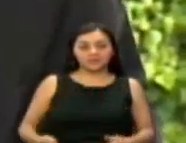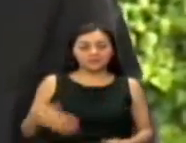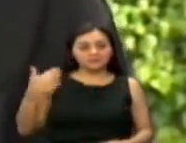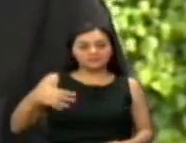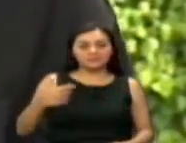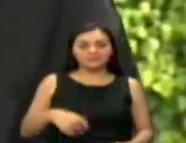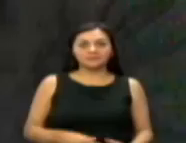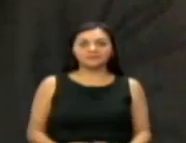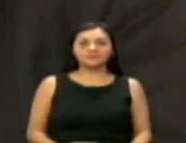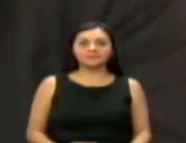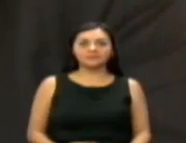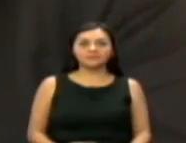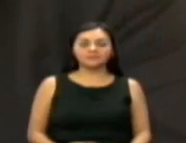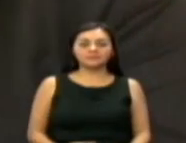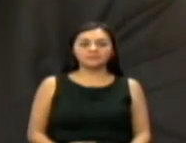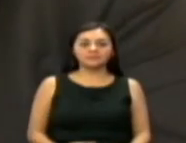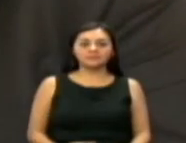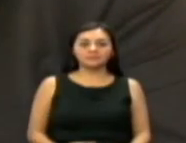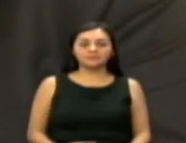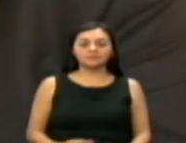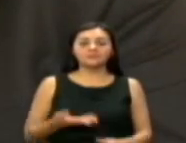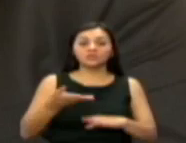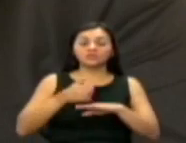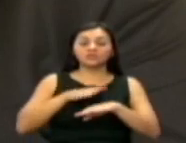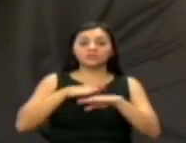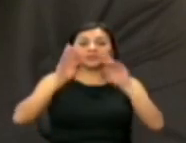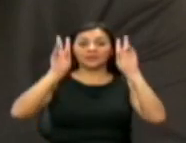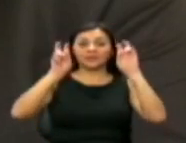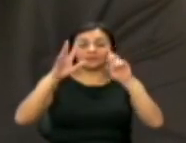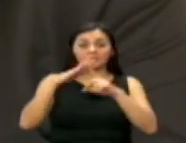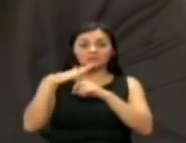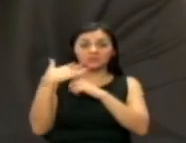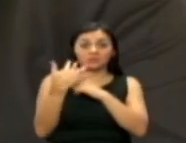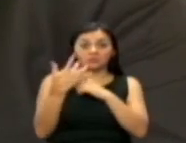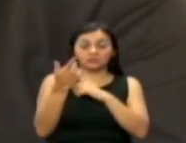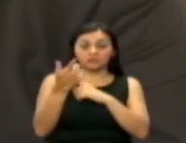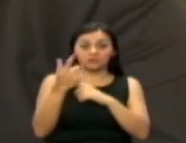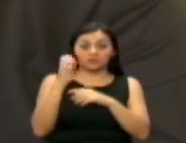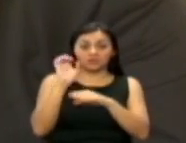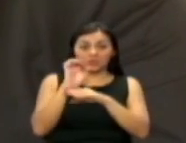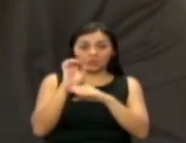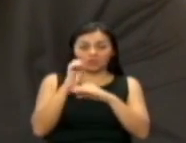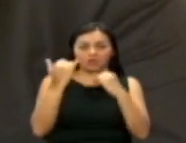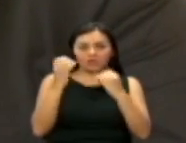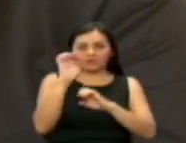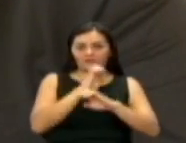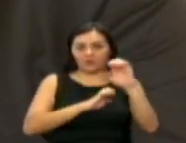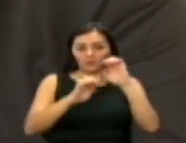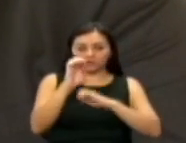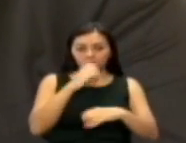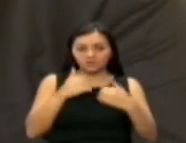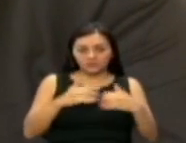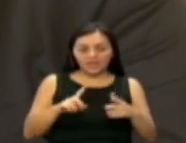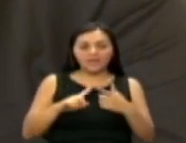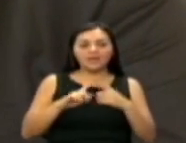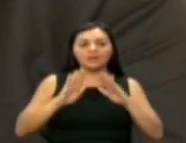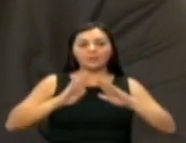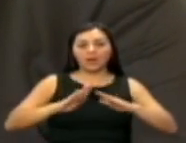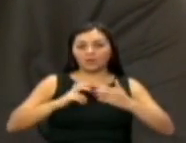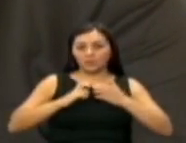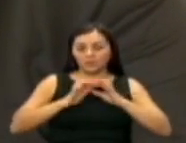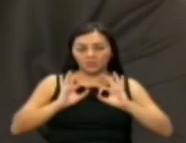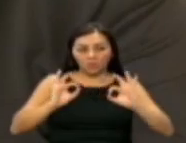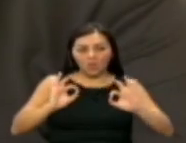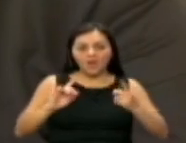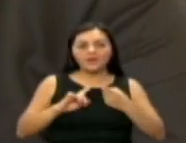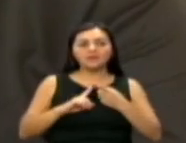presidente, retomando el tema de esta situación que vive el país, se ha hecho ya una evaluación inicial, usted asegura que el paro nacional no ha